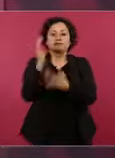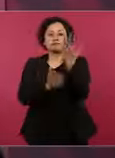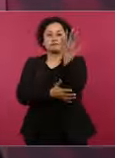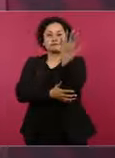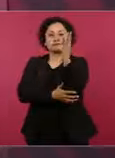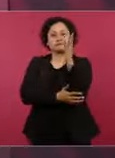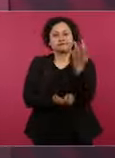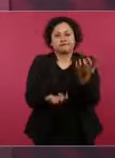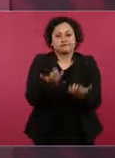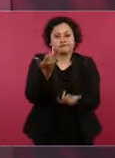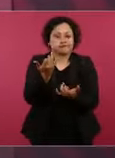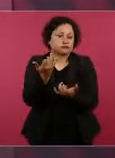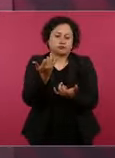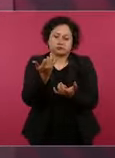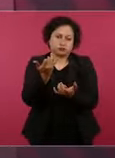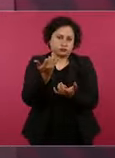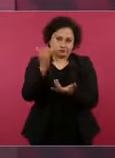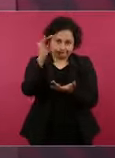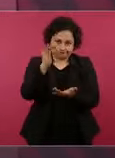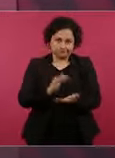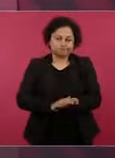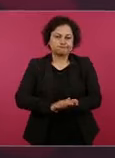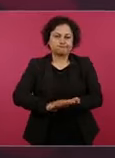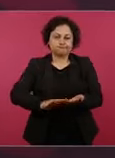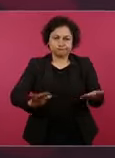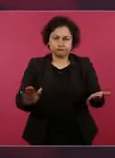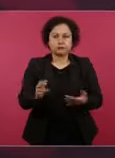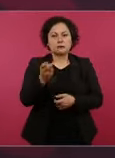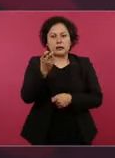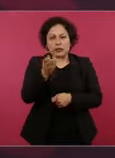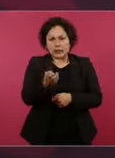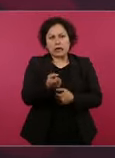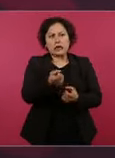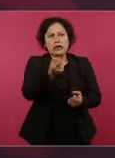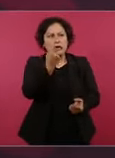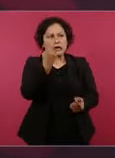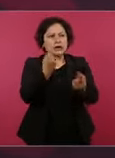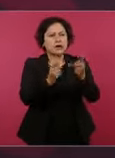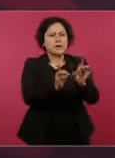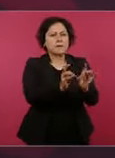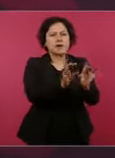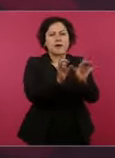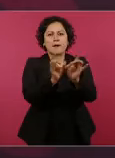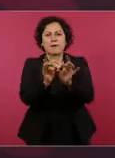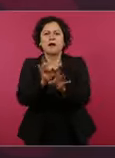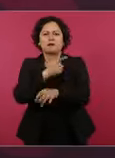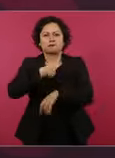Estamos atendiendo estos incendios.